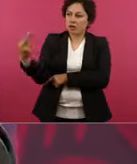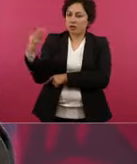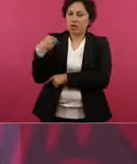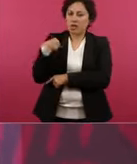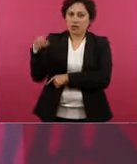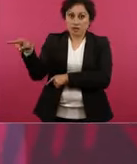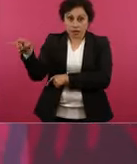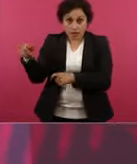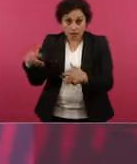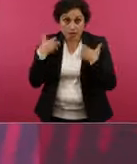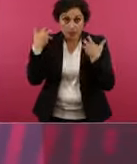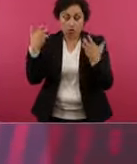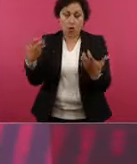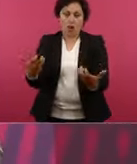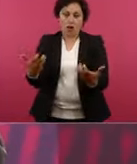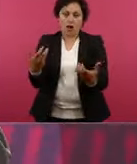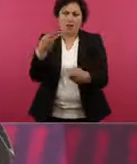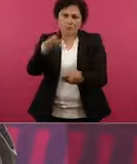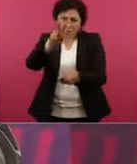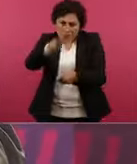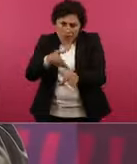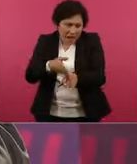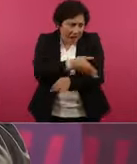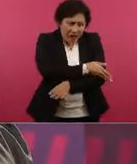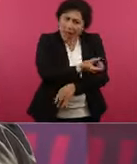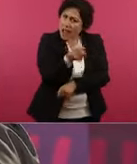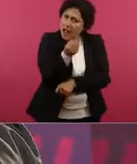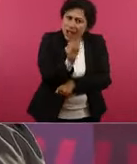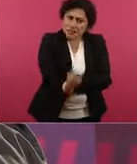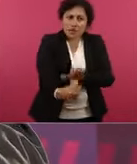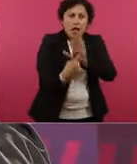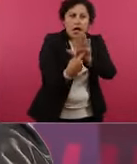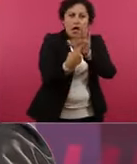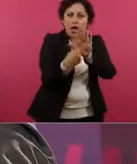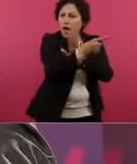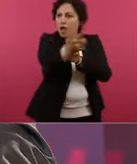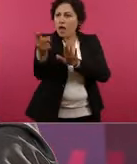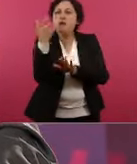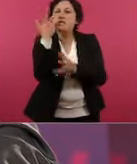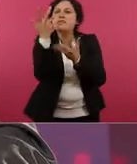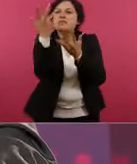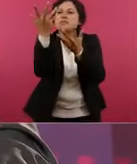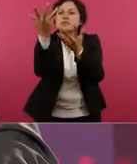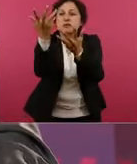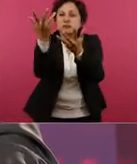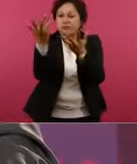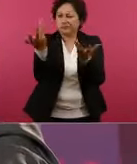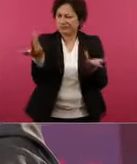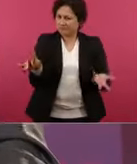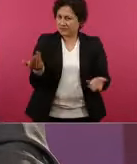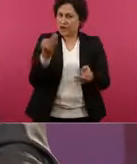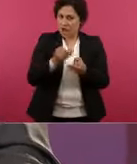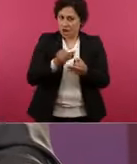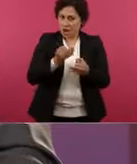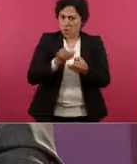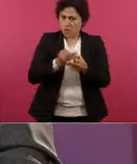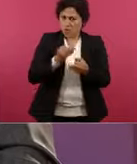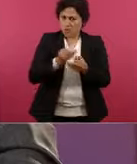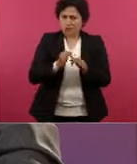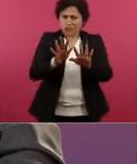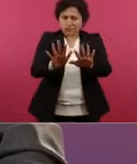Claro que yo deseo, y lo estamos haciendo, de que la gente, de conformidad con el estudio,